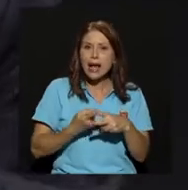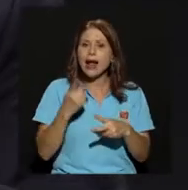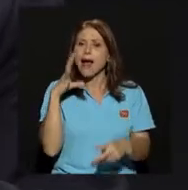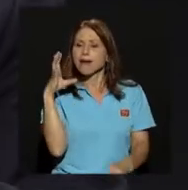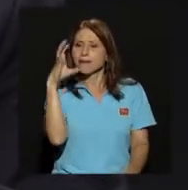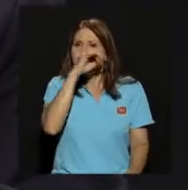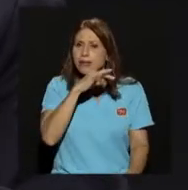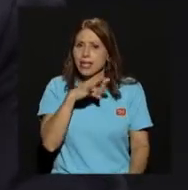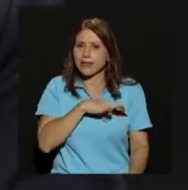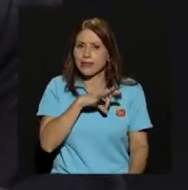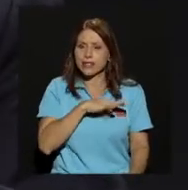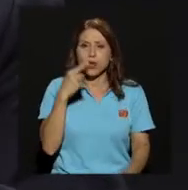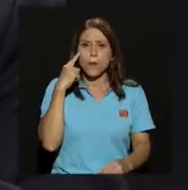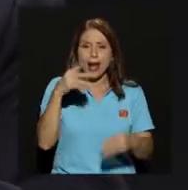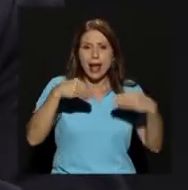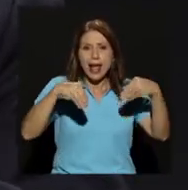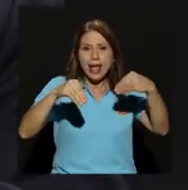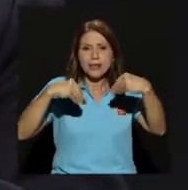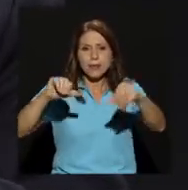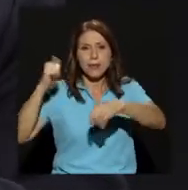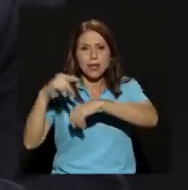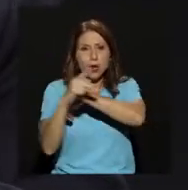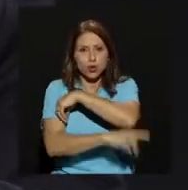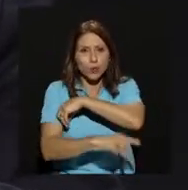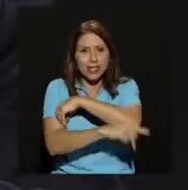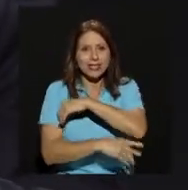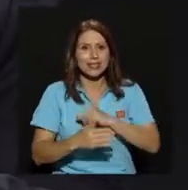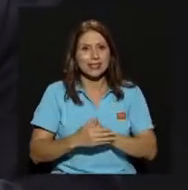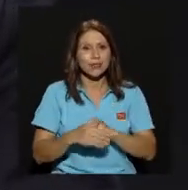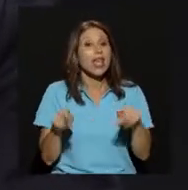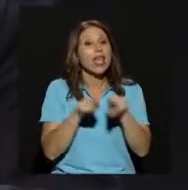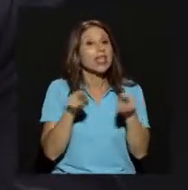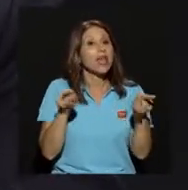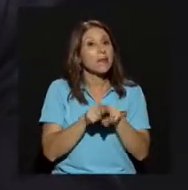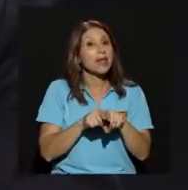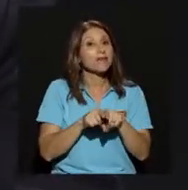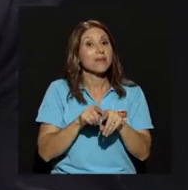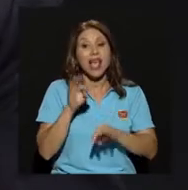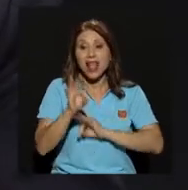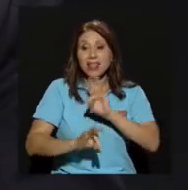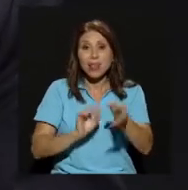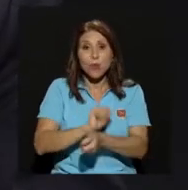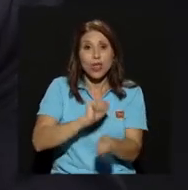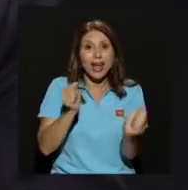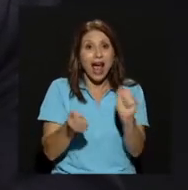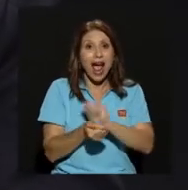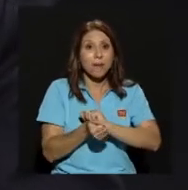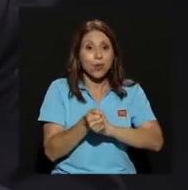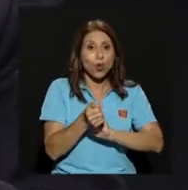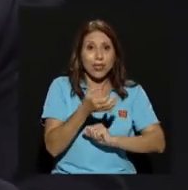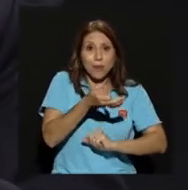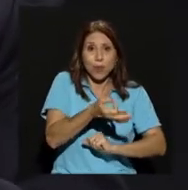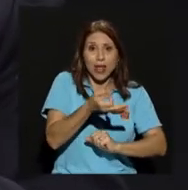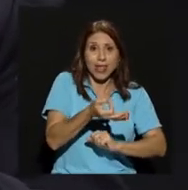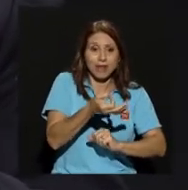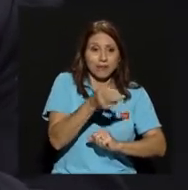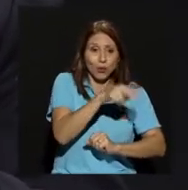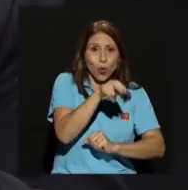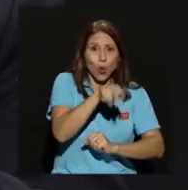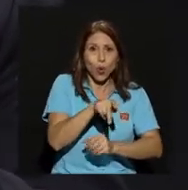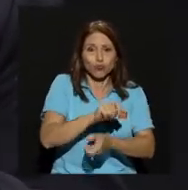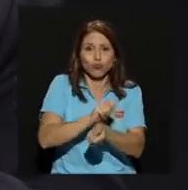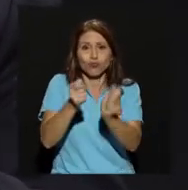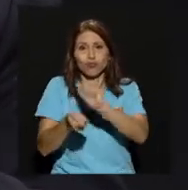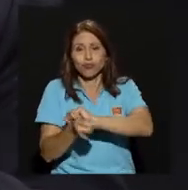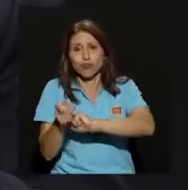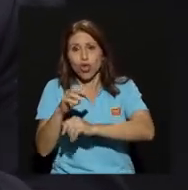existía para exportar a otros países y además se liberalizó el tipo de cambio y entonces poco a poco costa rica fue